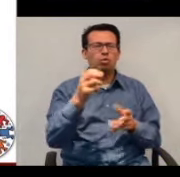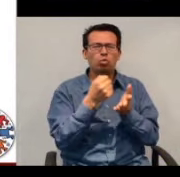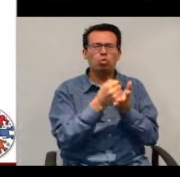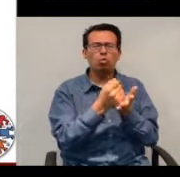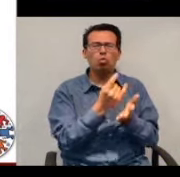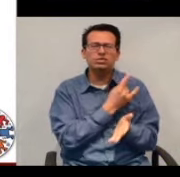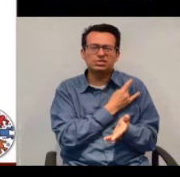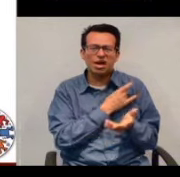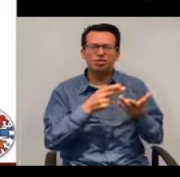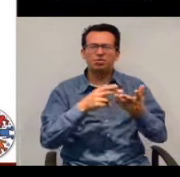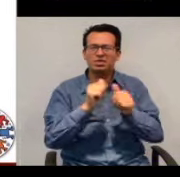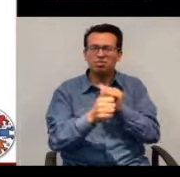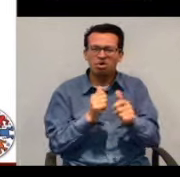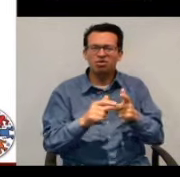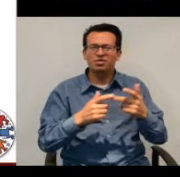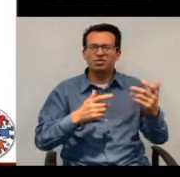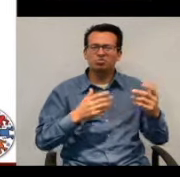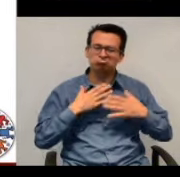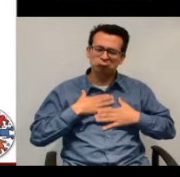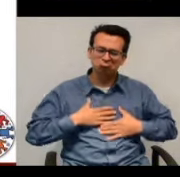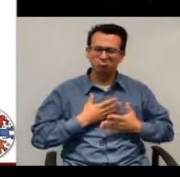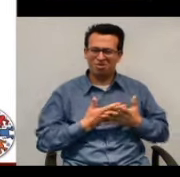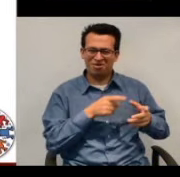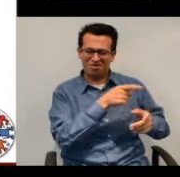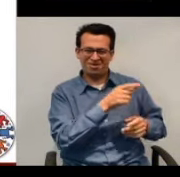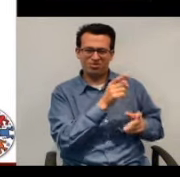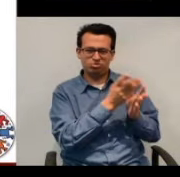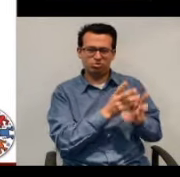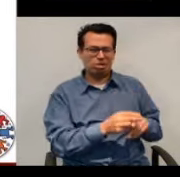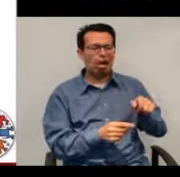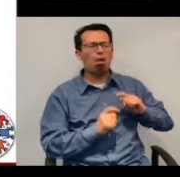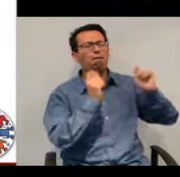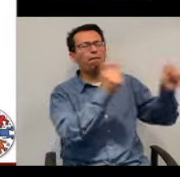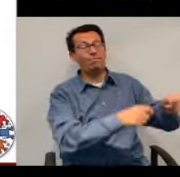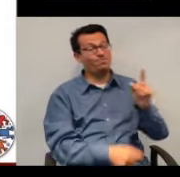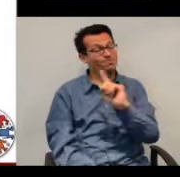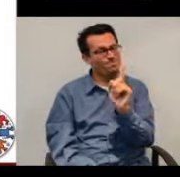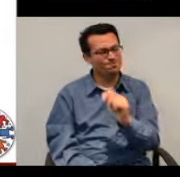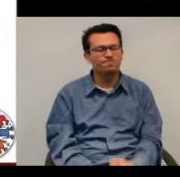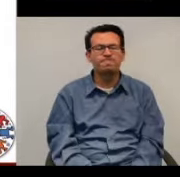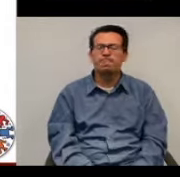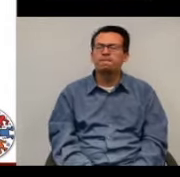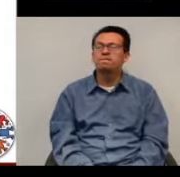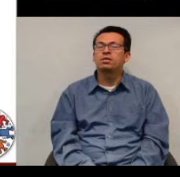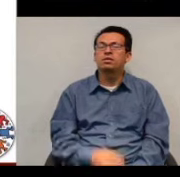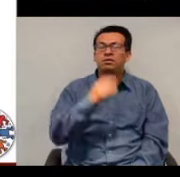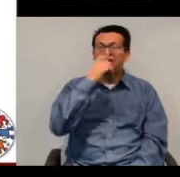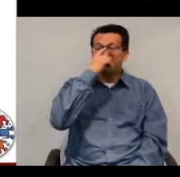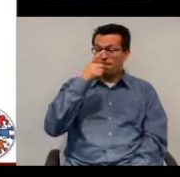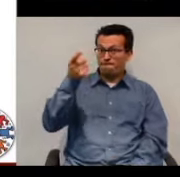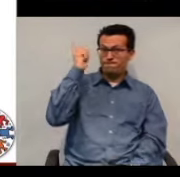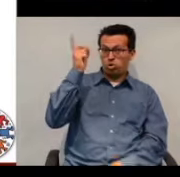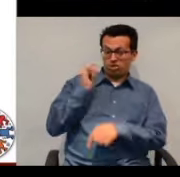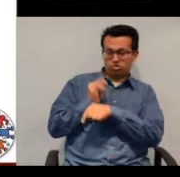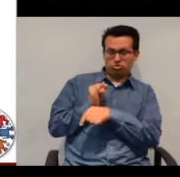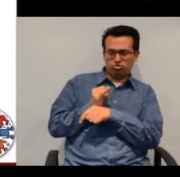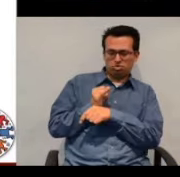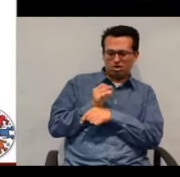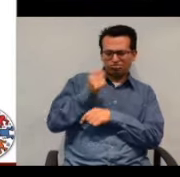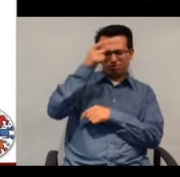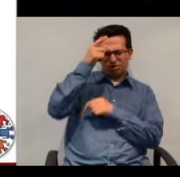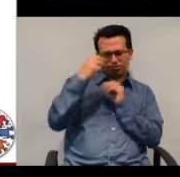La política y el plan estratégico de la institución se deben ajustar a las particularidades de los estudiantes, deben entender esas particularidades, se